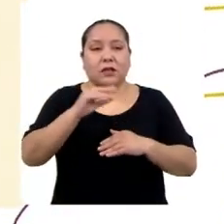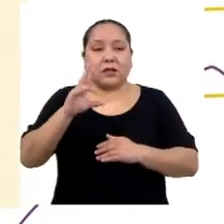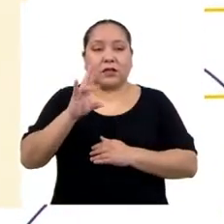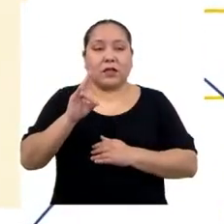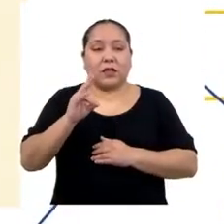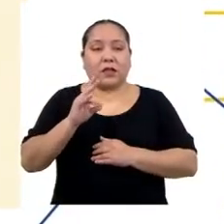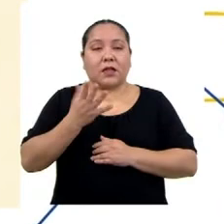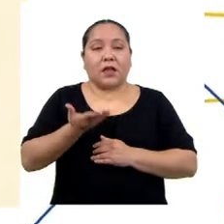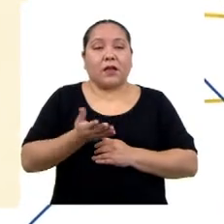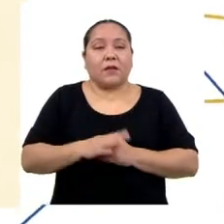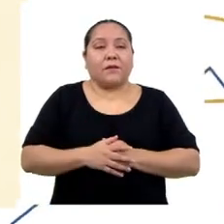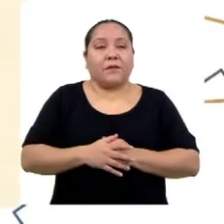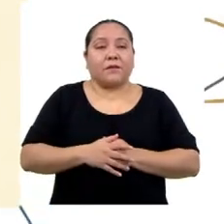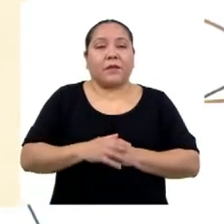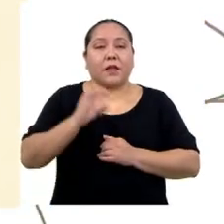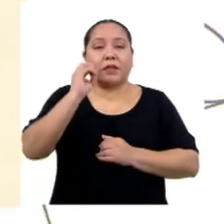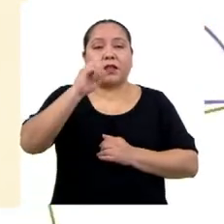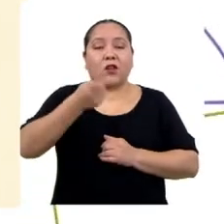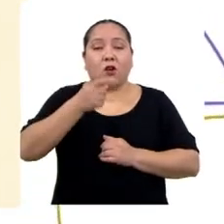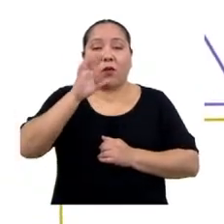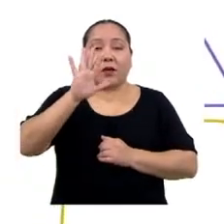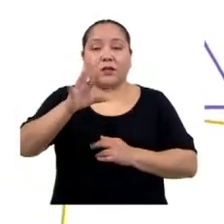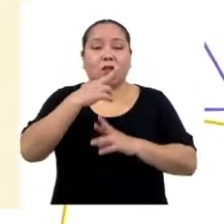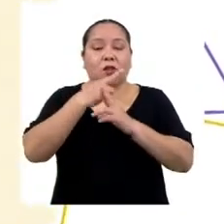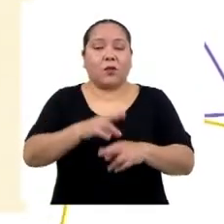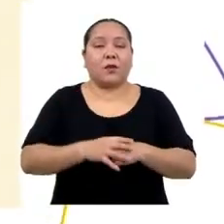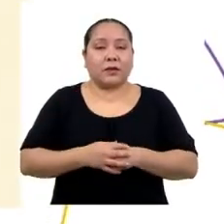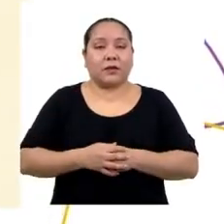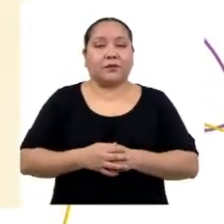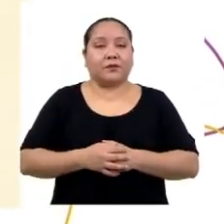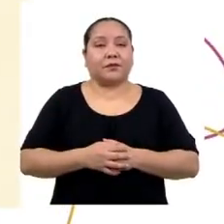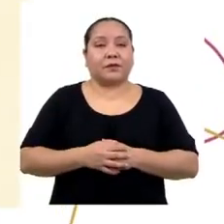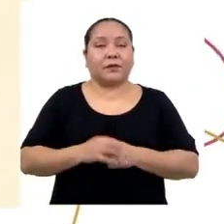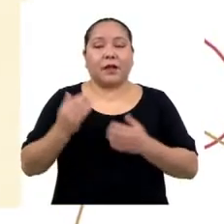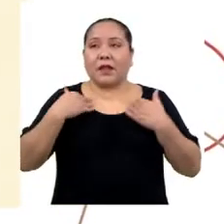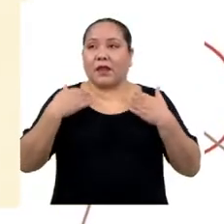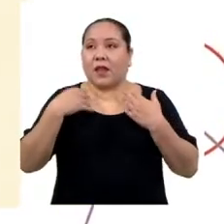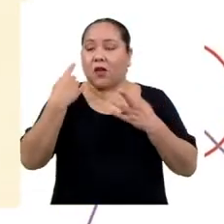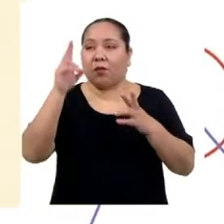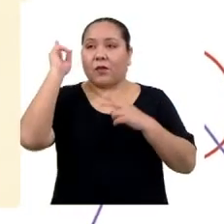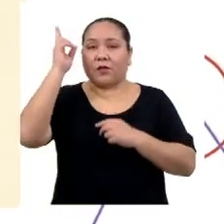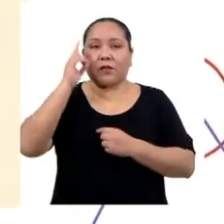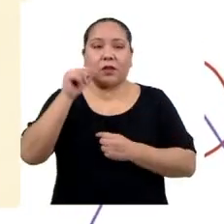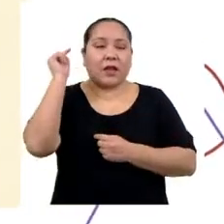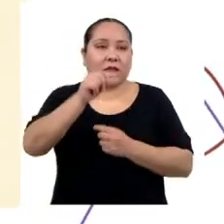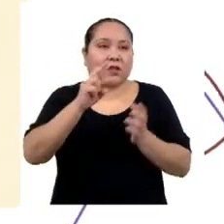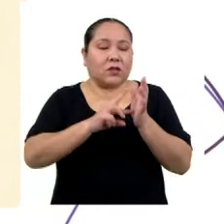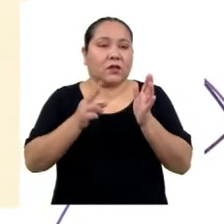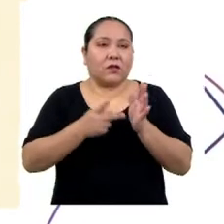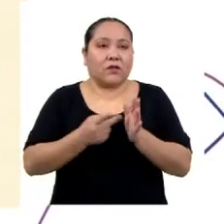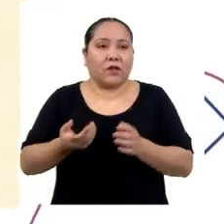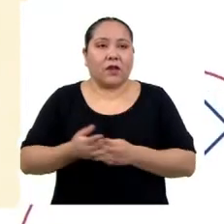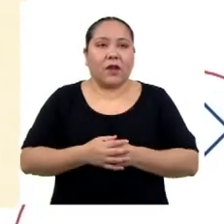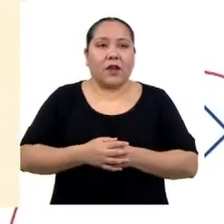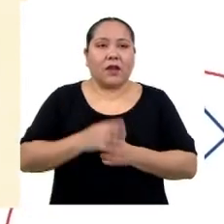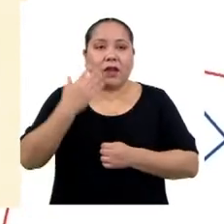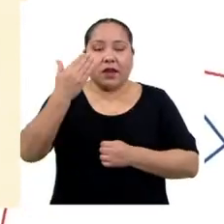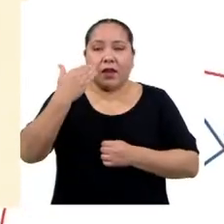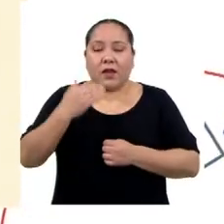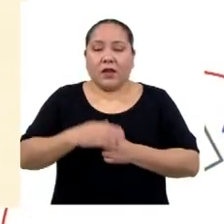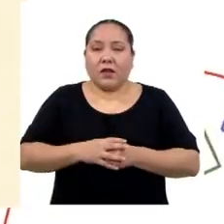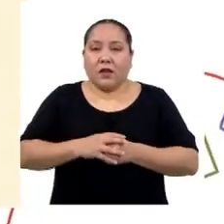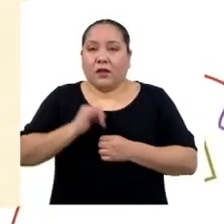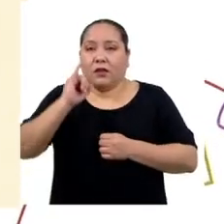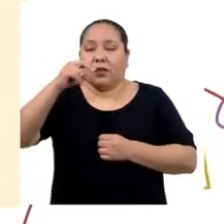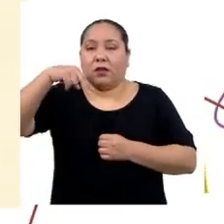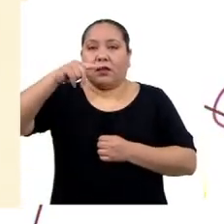resultado 0,5. Ya lo tengo, profesora. Eso quiere decir que los intervalos